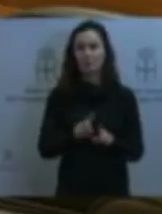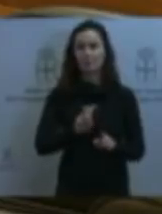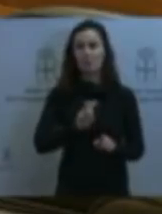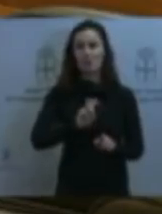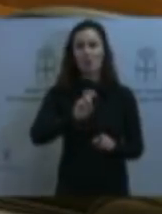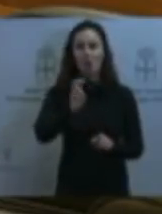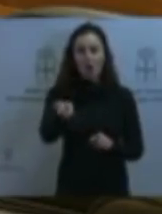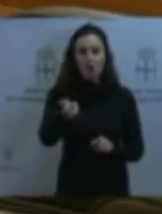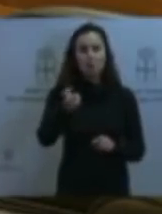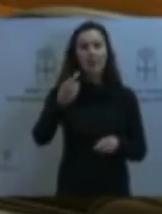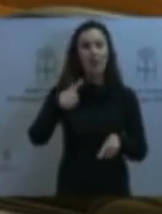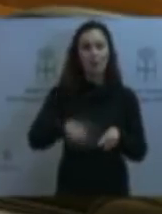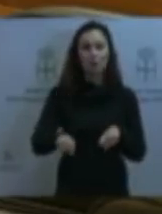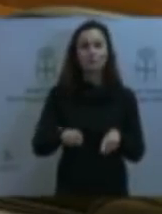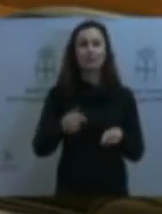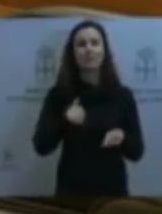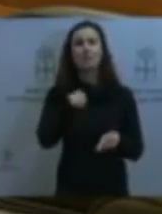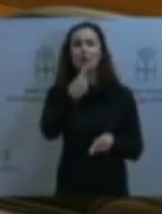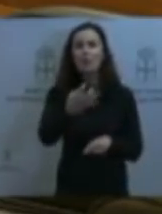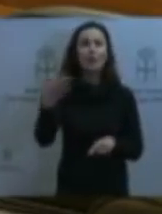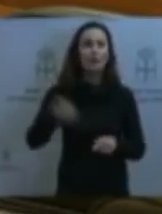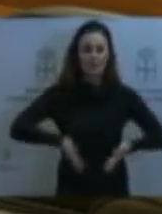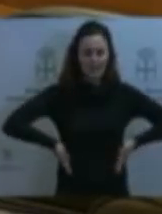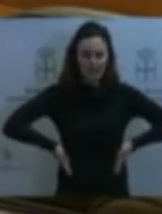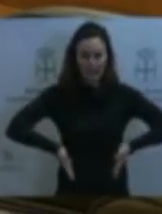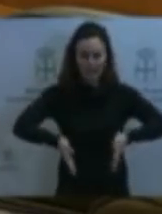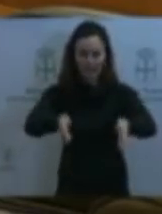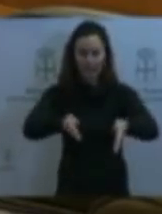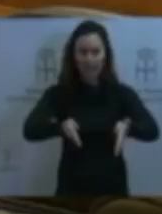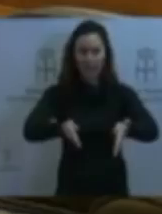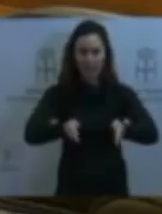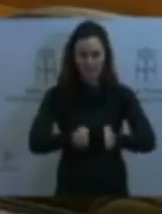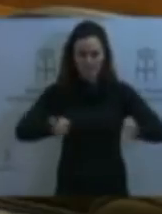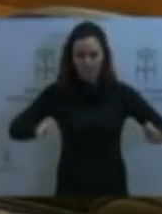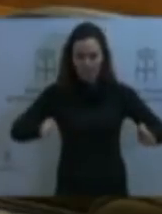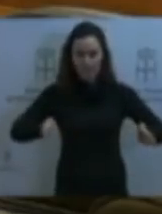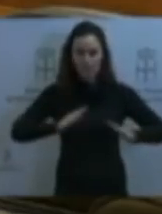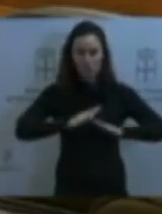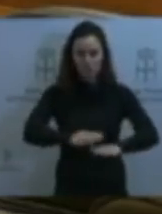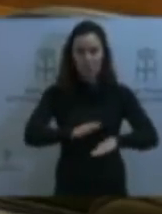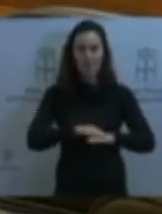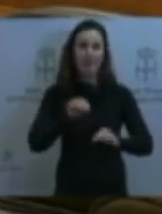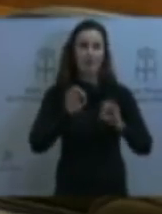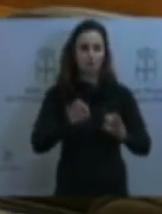una carretera con una anchura suficiente para ir a una velocidad razonable. ¿Está bien?